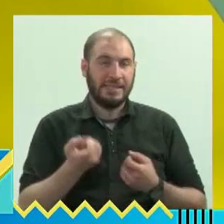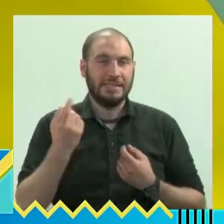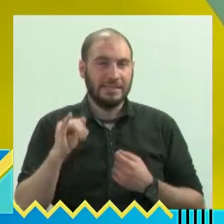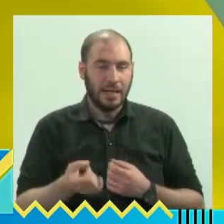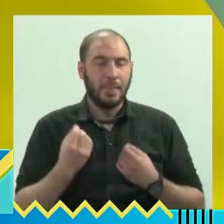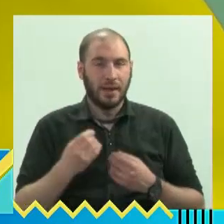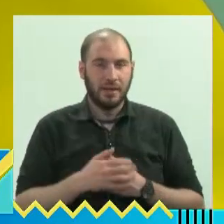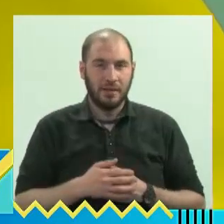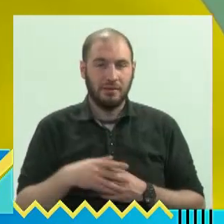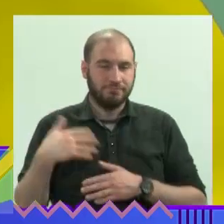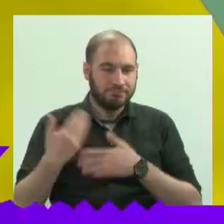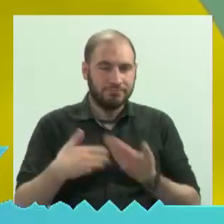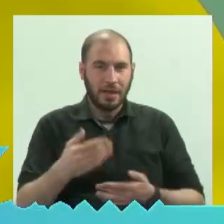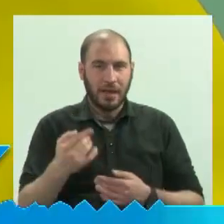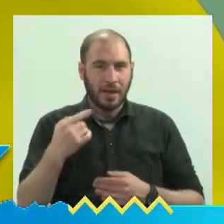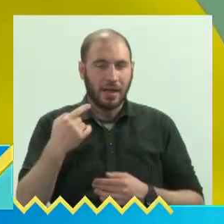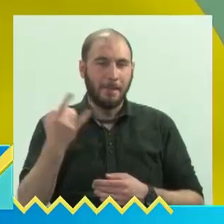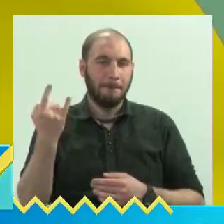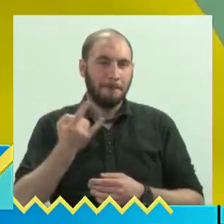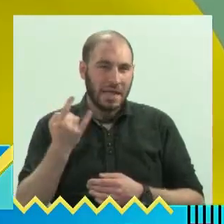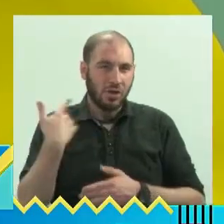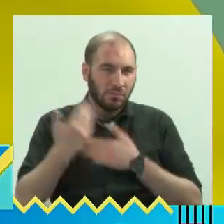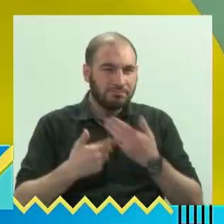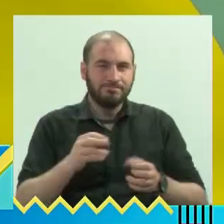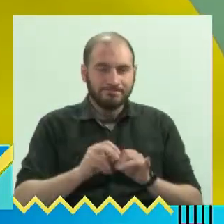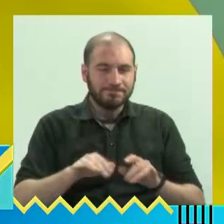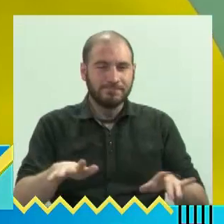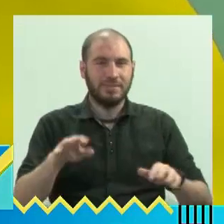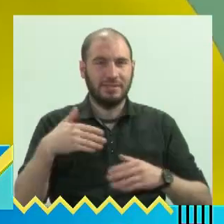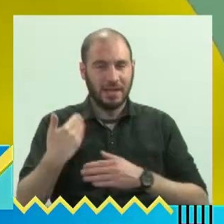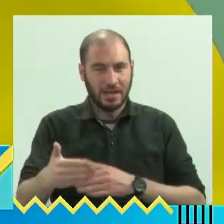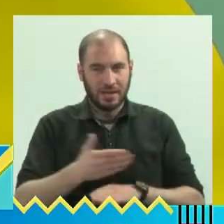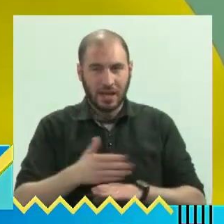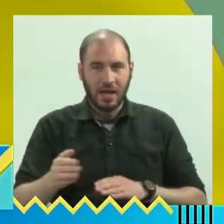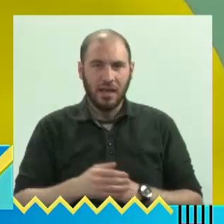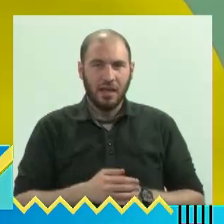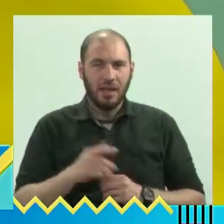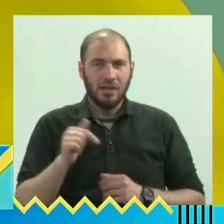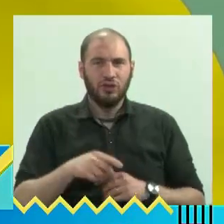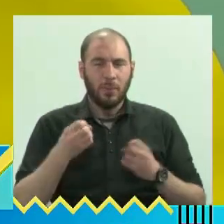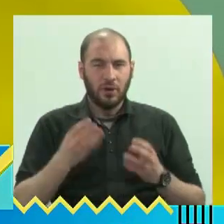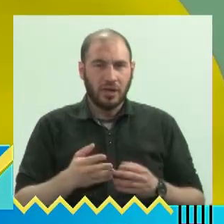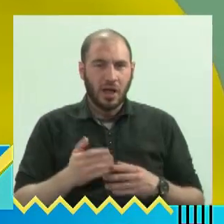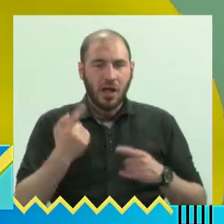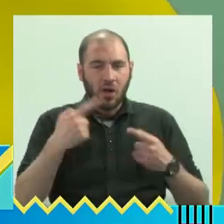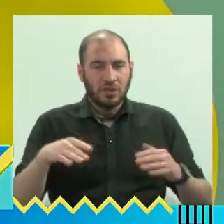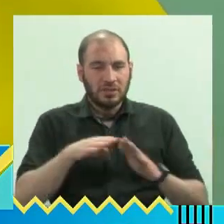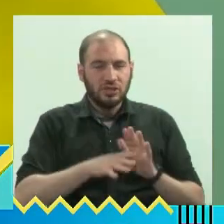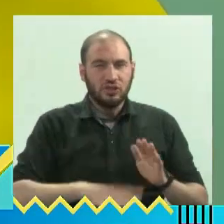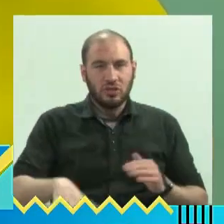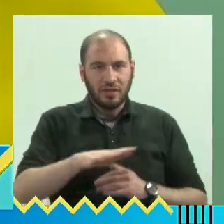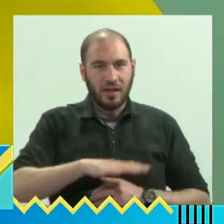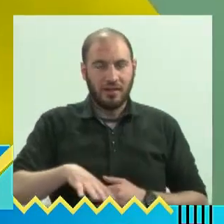siga reconstruyéndose el mito, reproduciéndose. Y creo que la reproducción tiene que ver también con una serie de condiciones